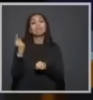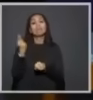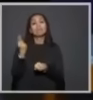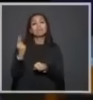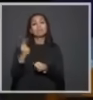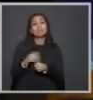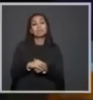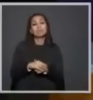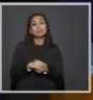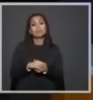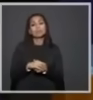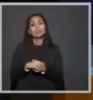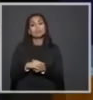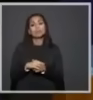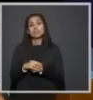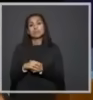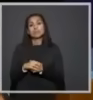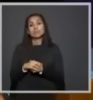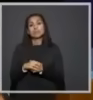no